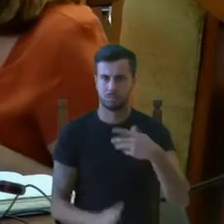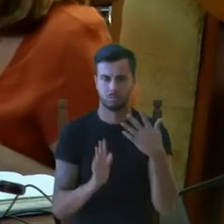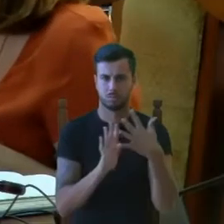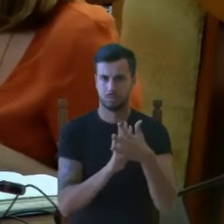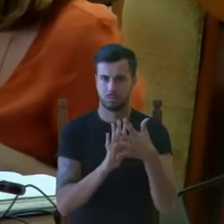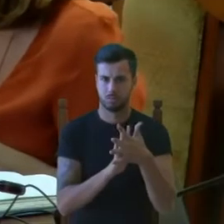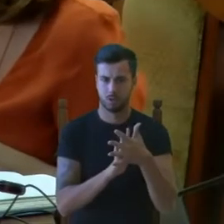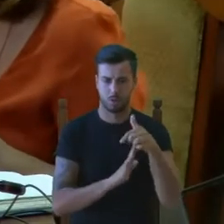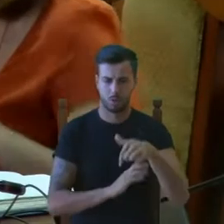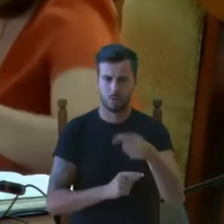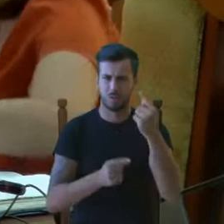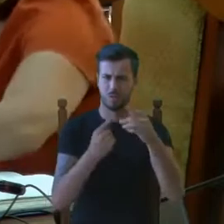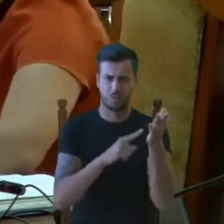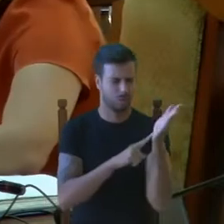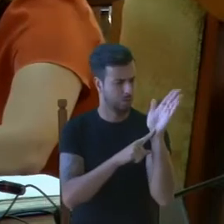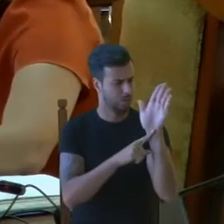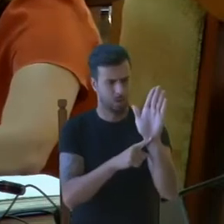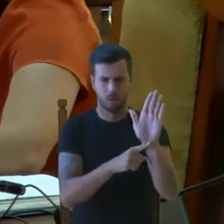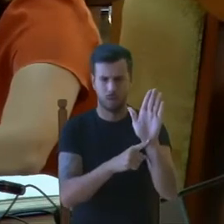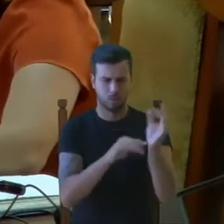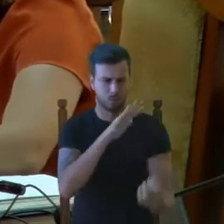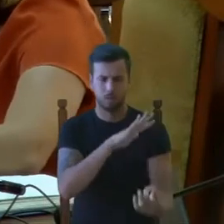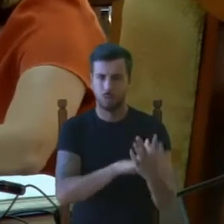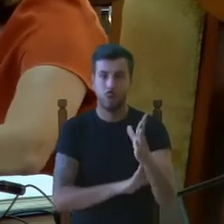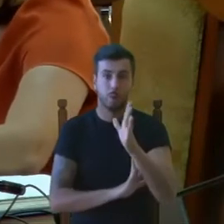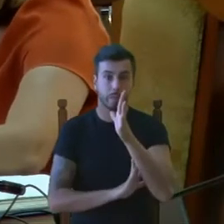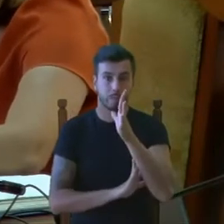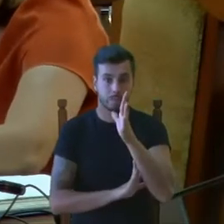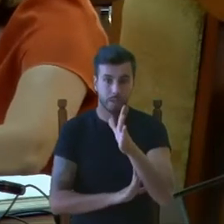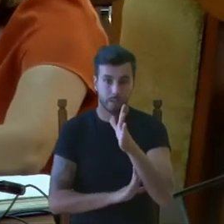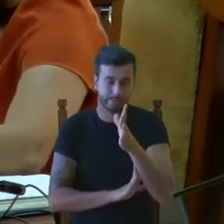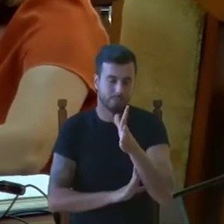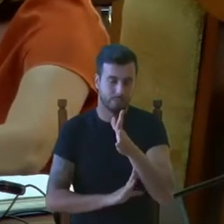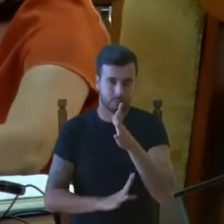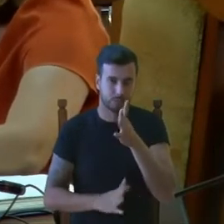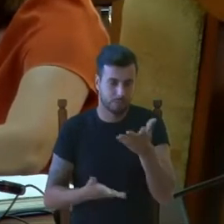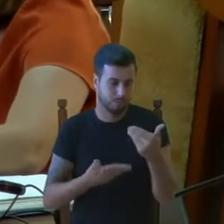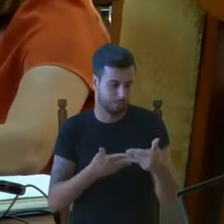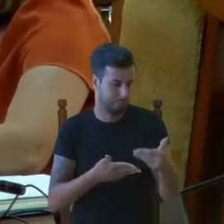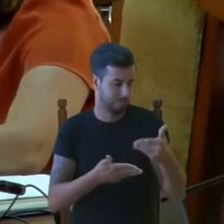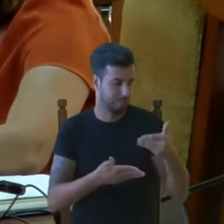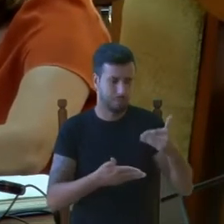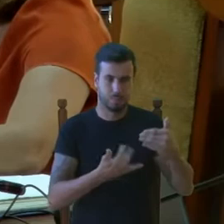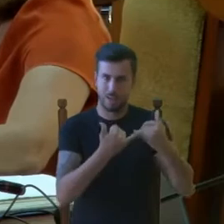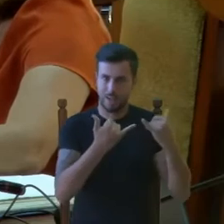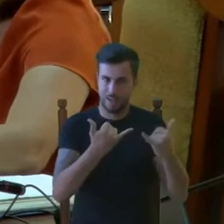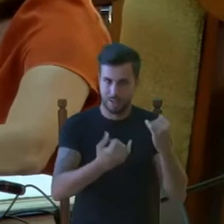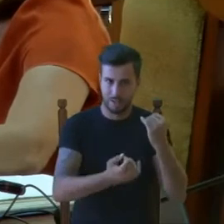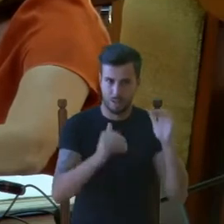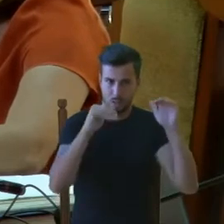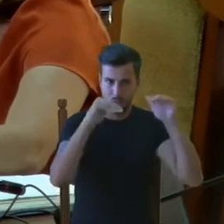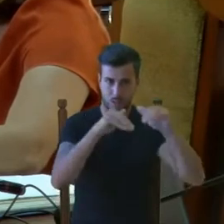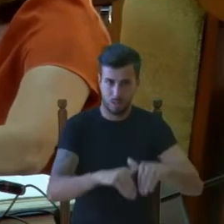presentamos nace fuertemente condicionado por la crisis desencadenada como consecuencia de la emergencia sanitaria